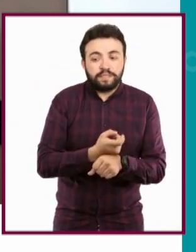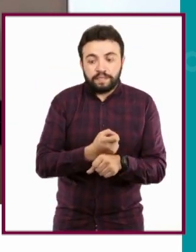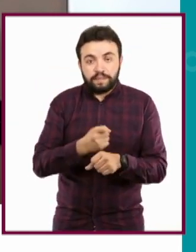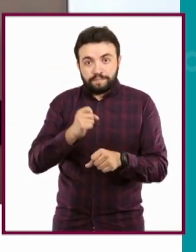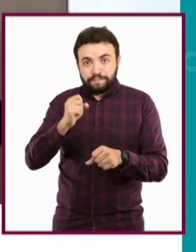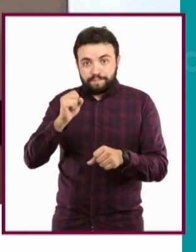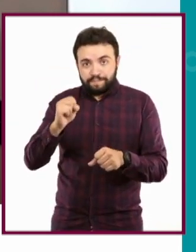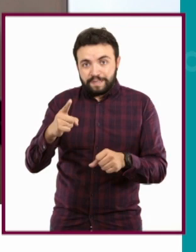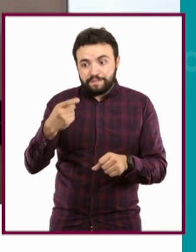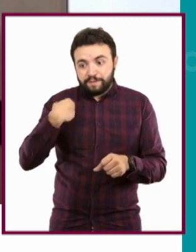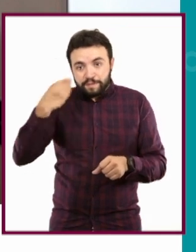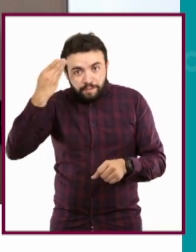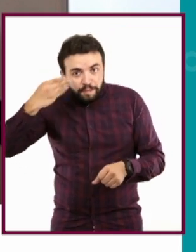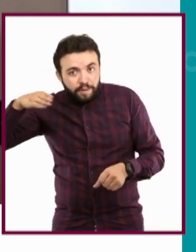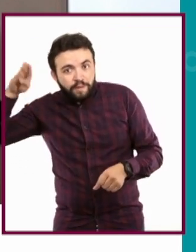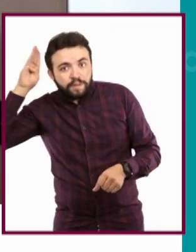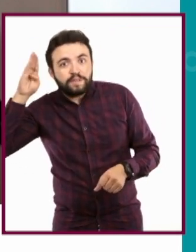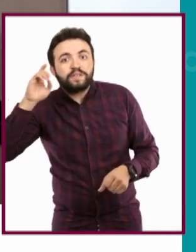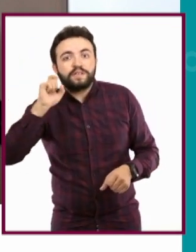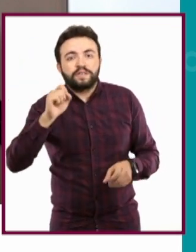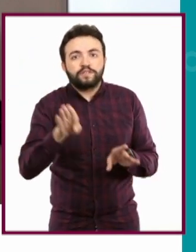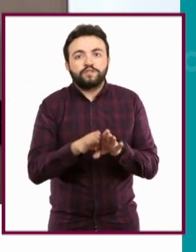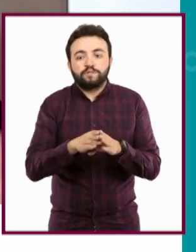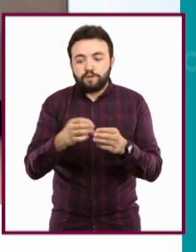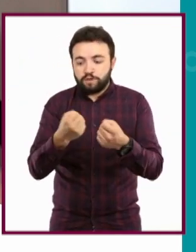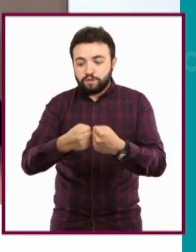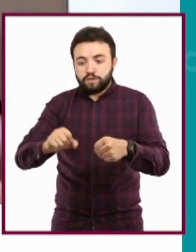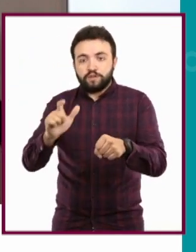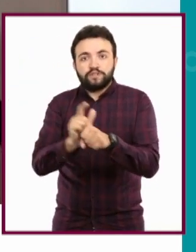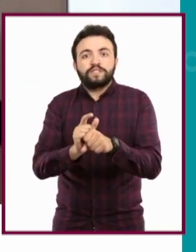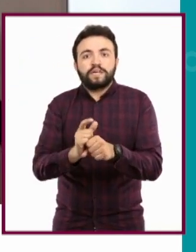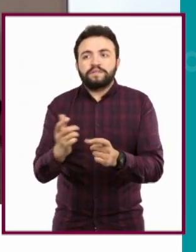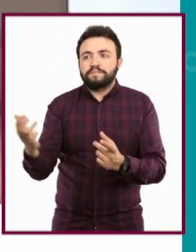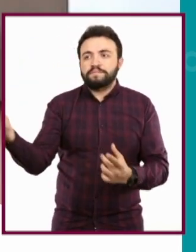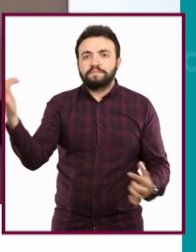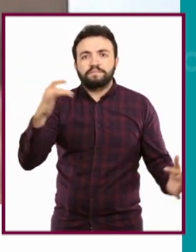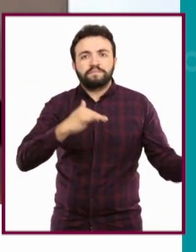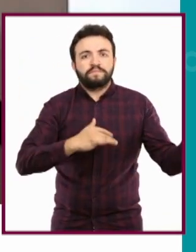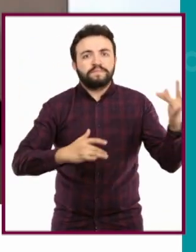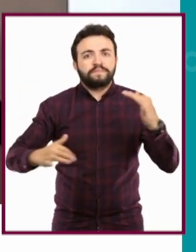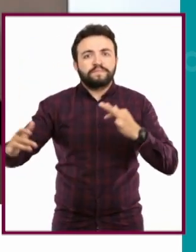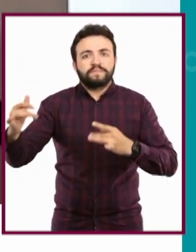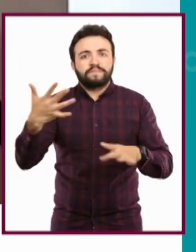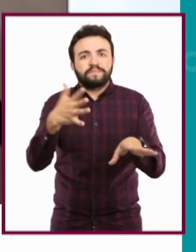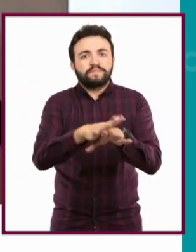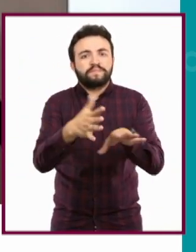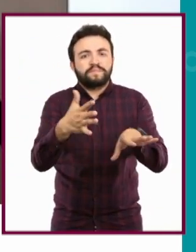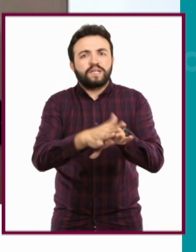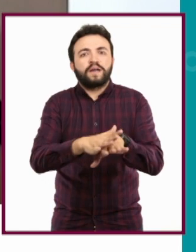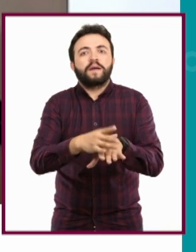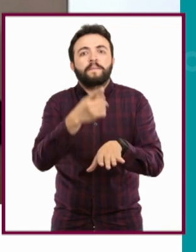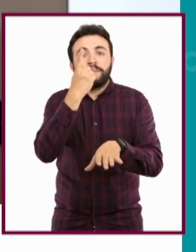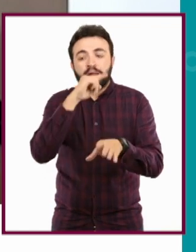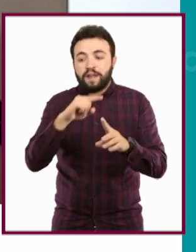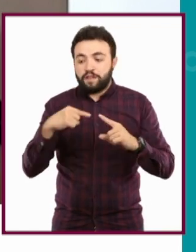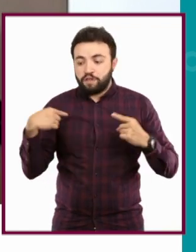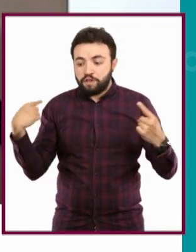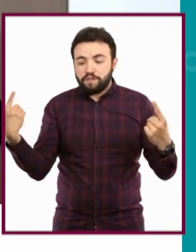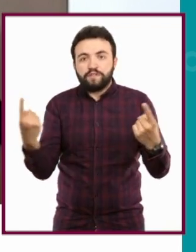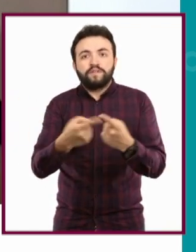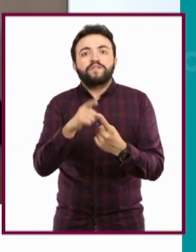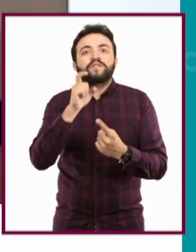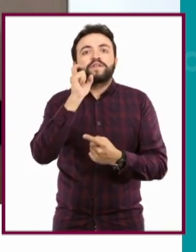una circunstancia a través de un ritual y todos estamos integrando esa información a nuestras